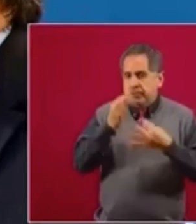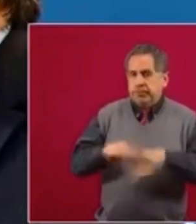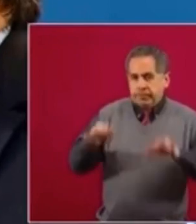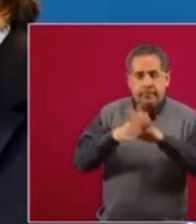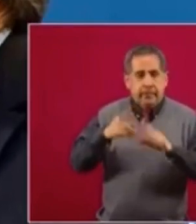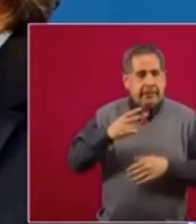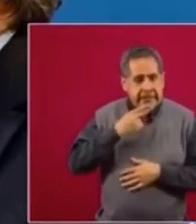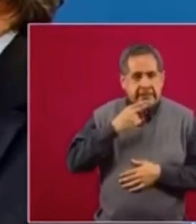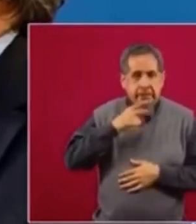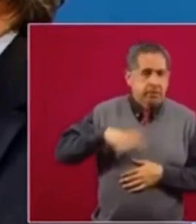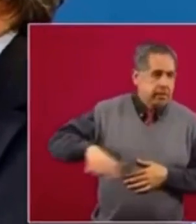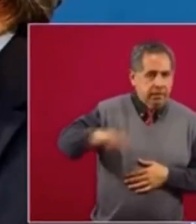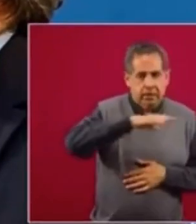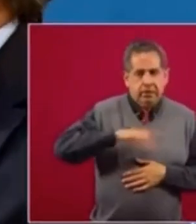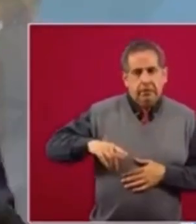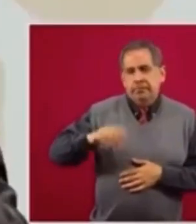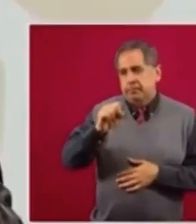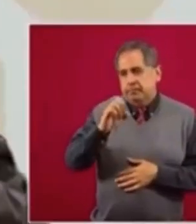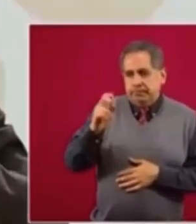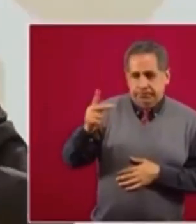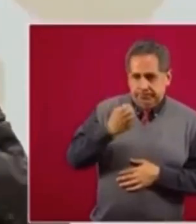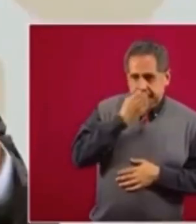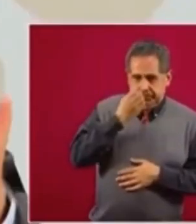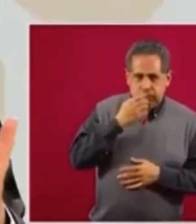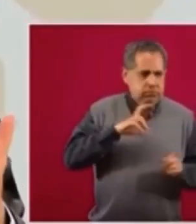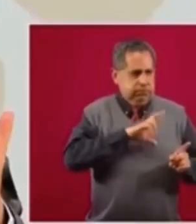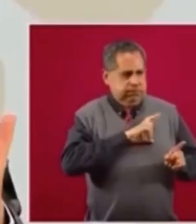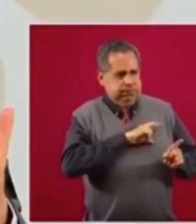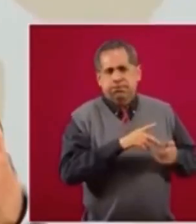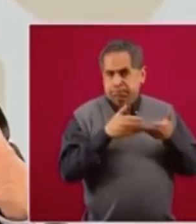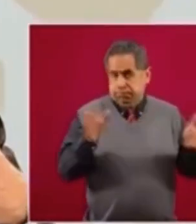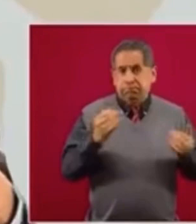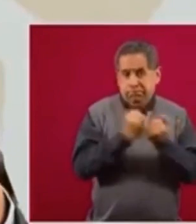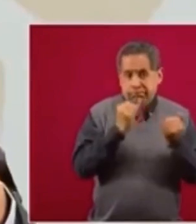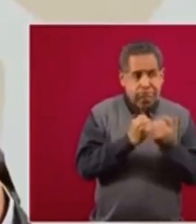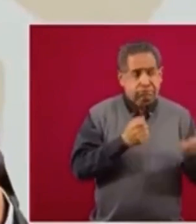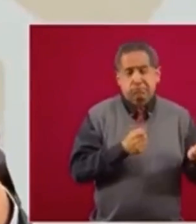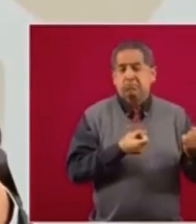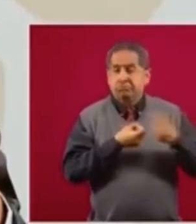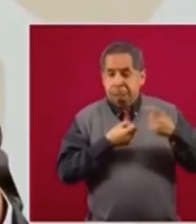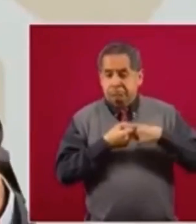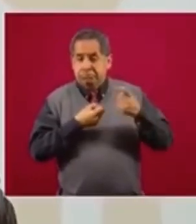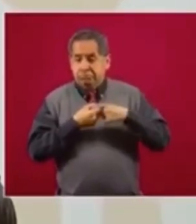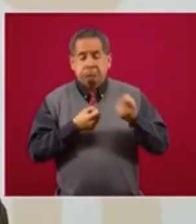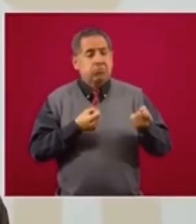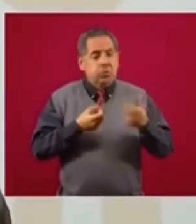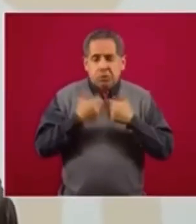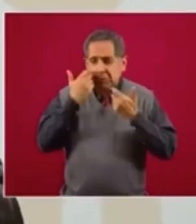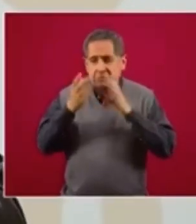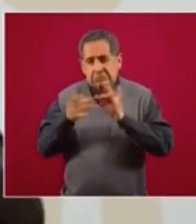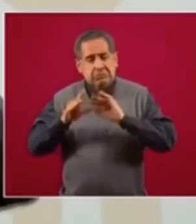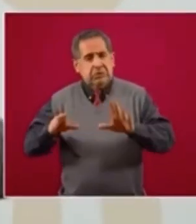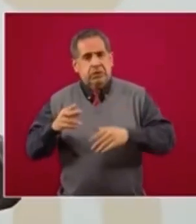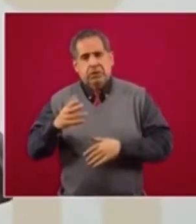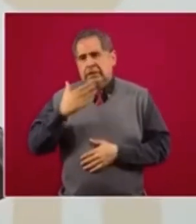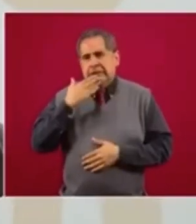para la educación pública mexicana y la privada, porque esto lo abrimos a todos y se inscribieron el que quiso, pero es un